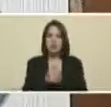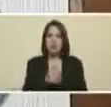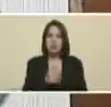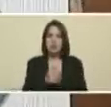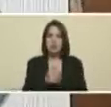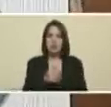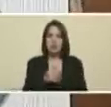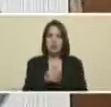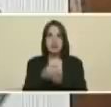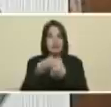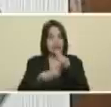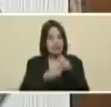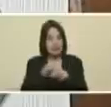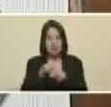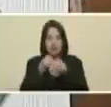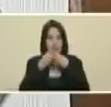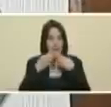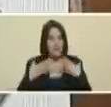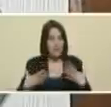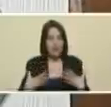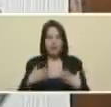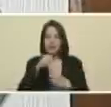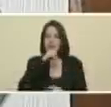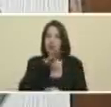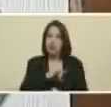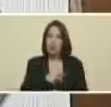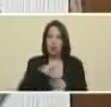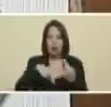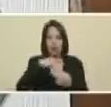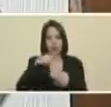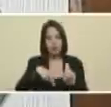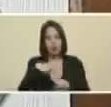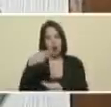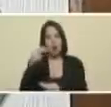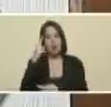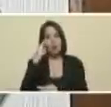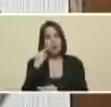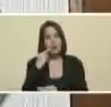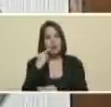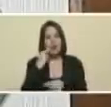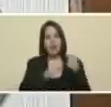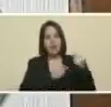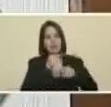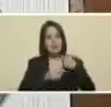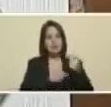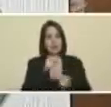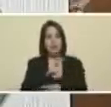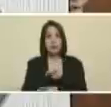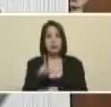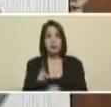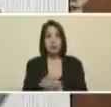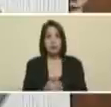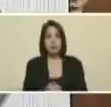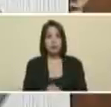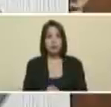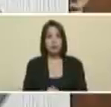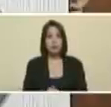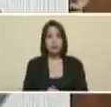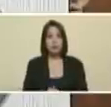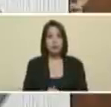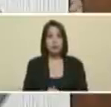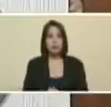sería esta hermosa historia de la revolución bolivariana del siglo XXI. Yo recuerdo a Alí,